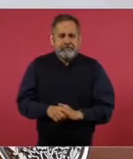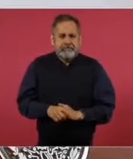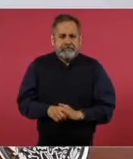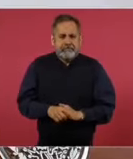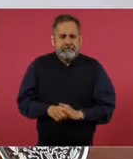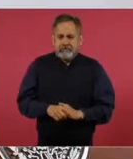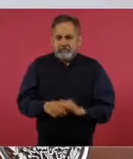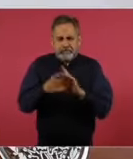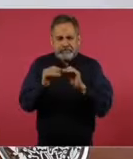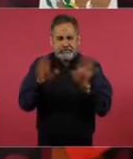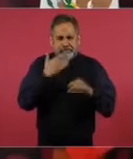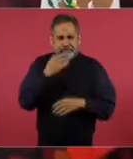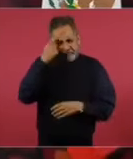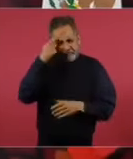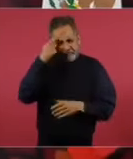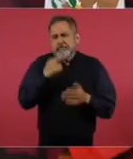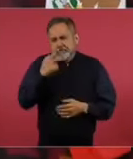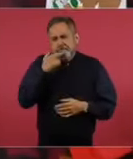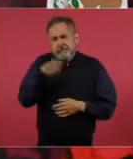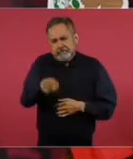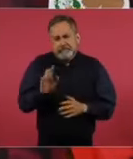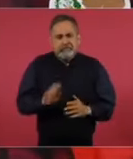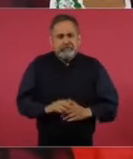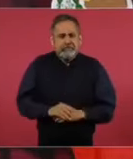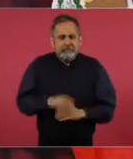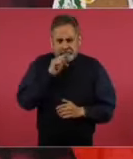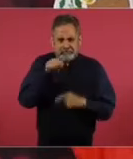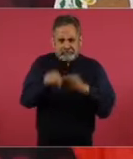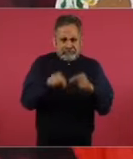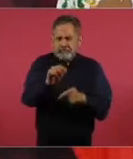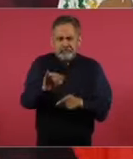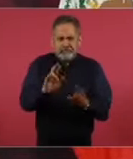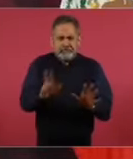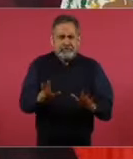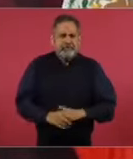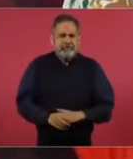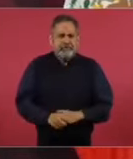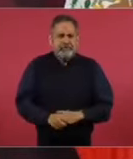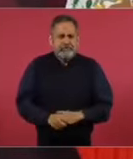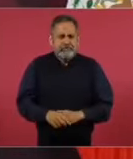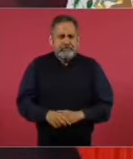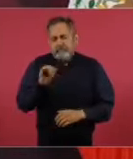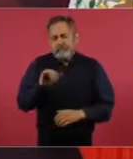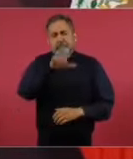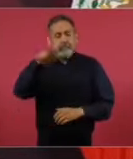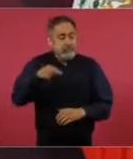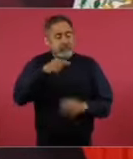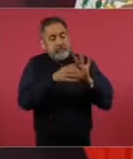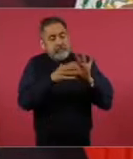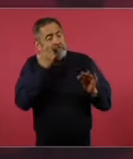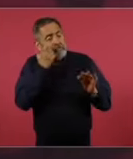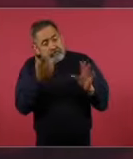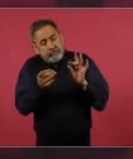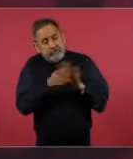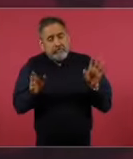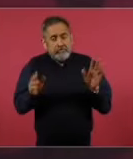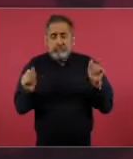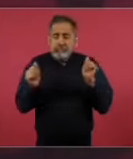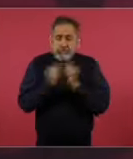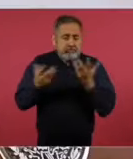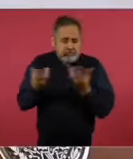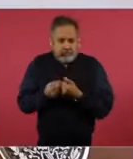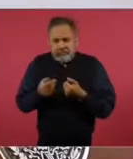No se aclaró bien, pero pensamos que es mejor que sea así. Ahora sí, después ellos dicen que quieren que sea